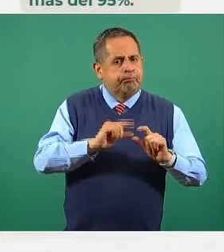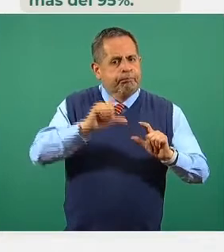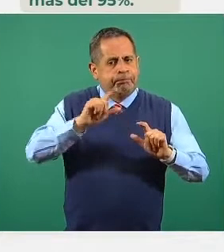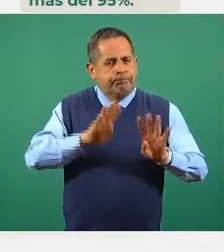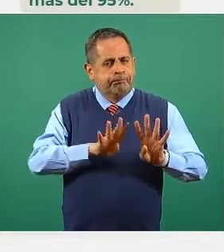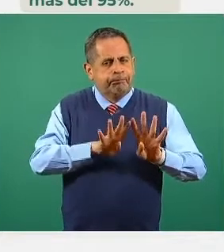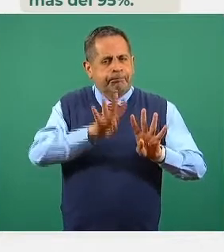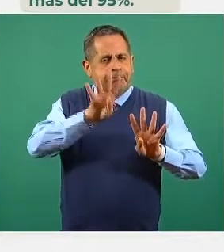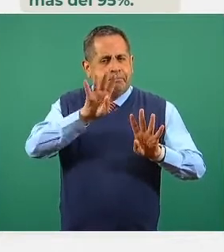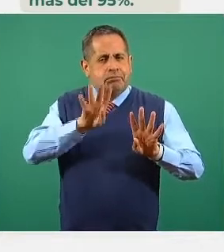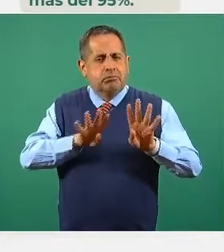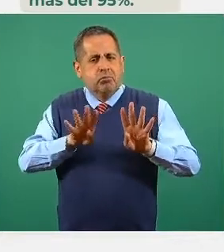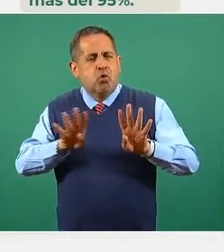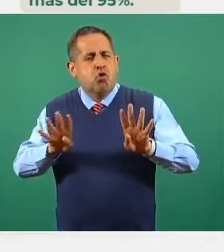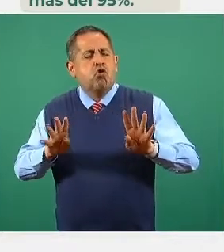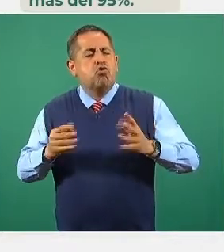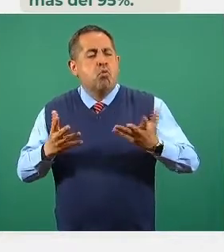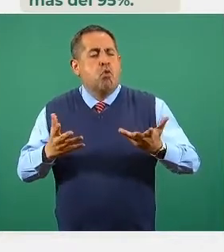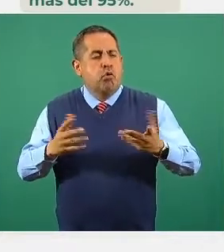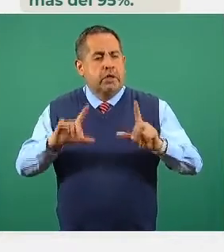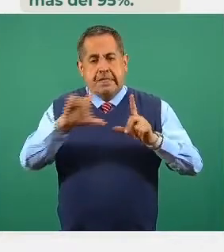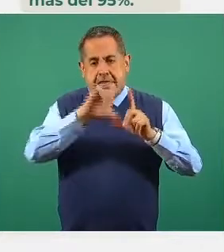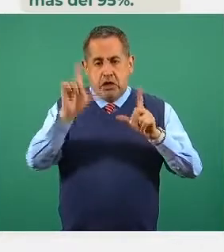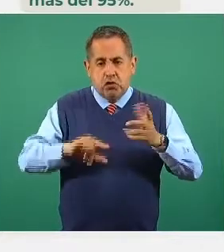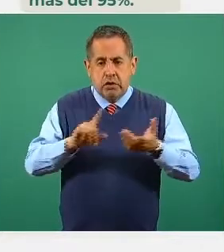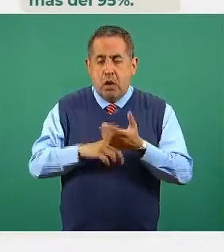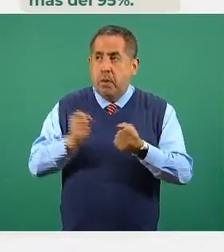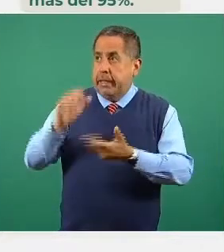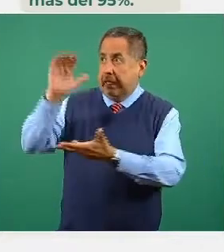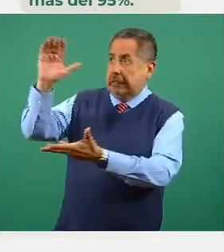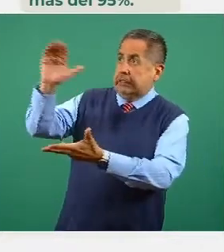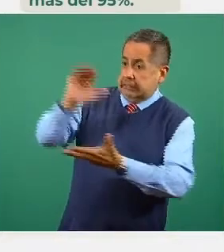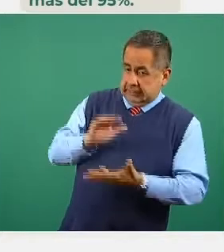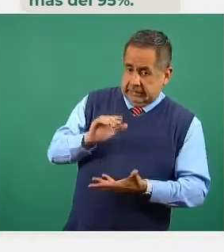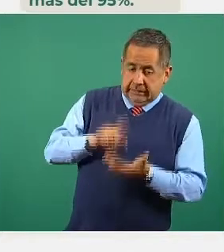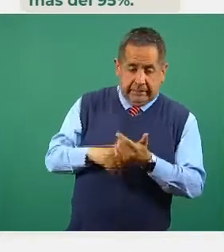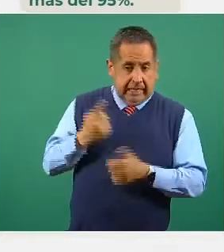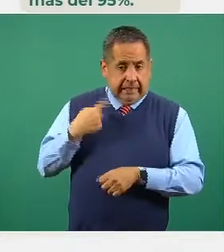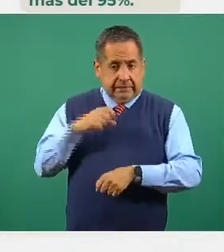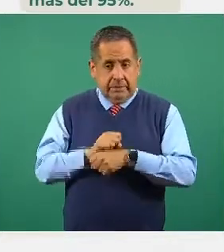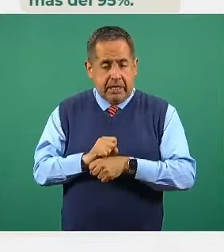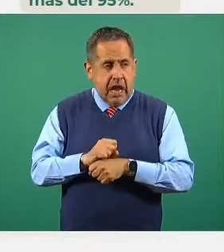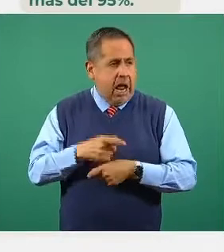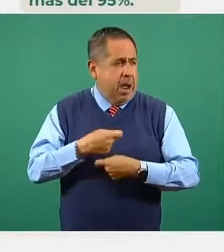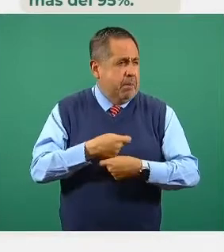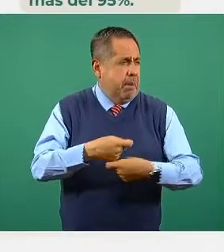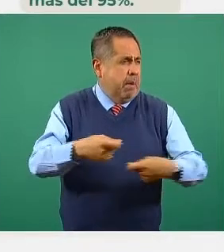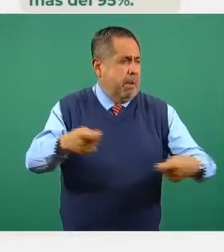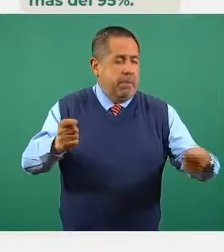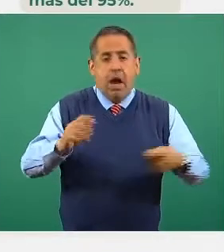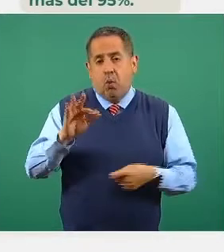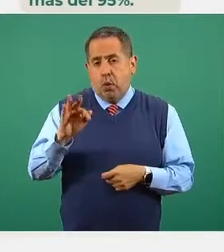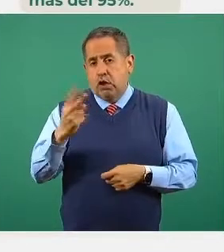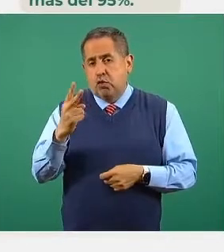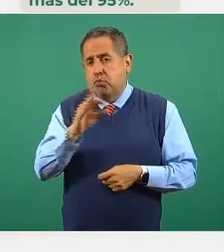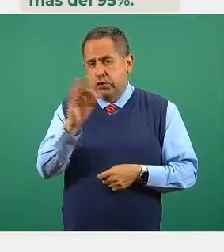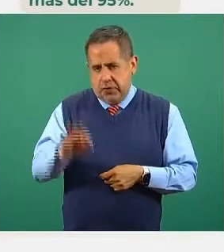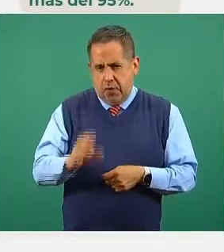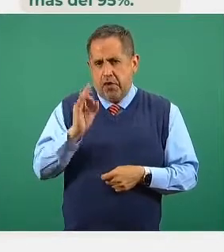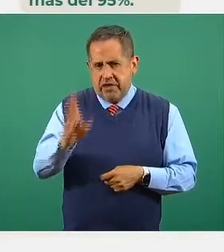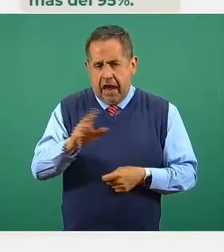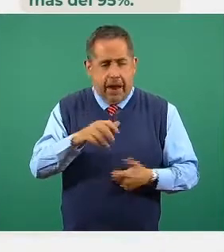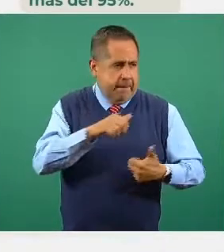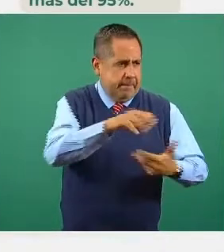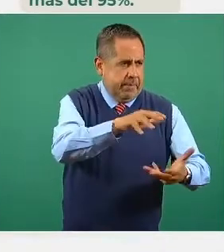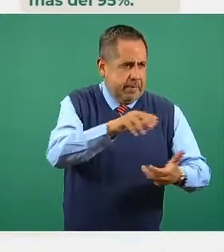entidades federativas. El avance nacional de estas dosis que llegaron esta semana es de un 42%, y en las